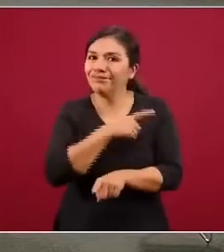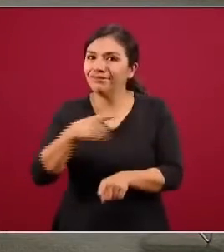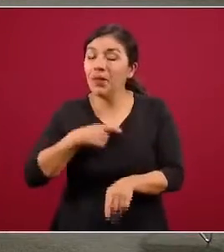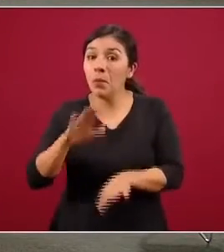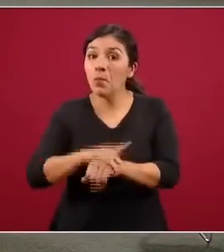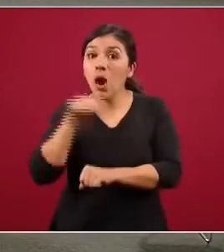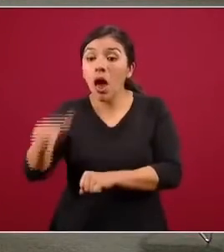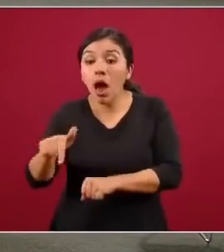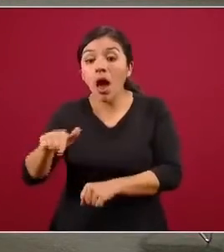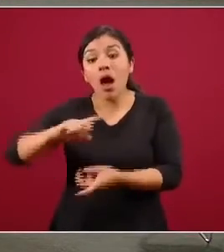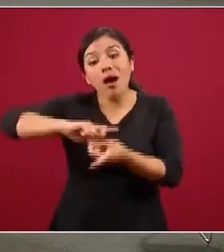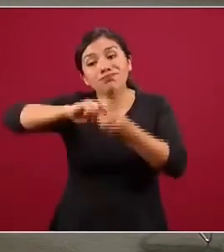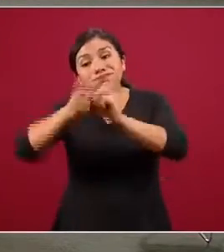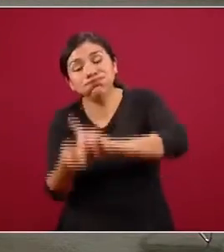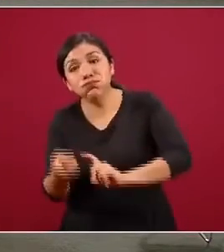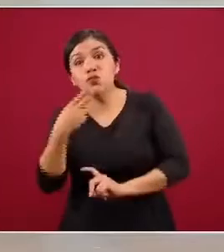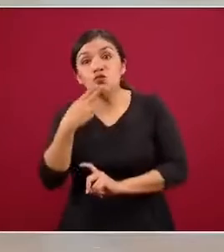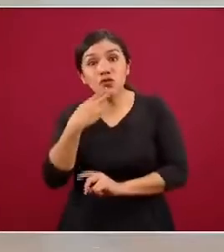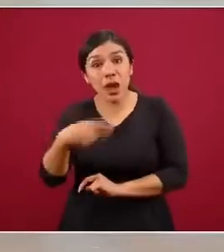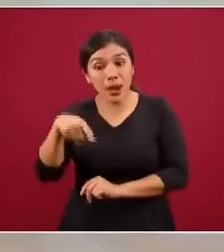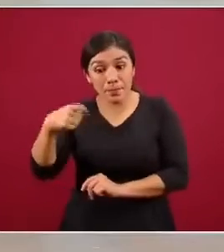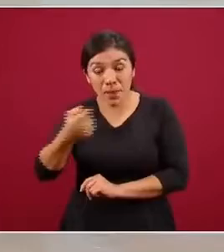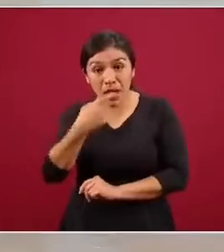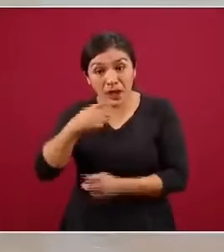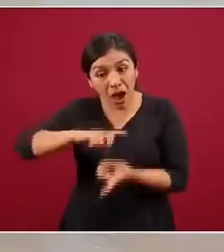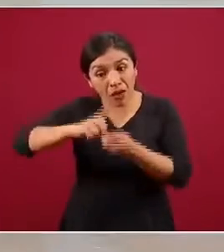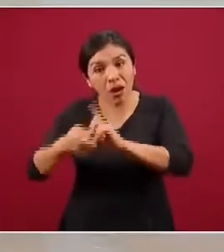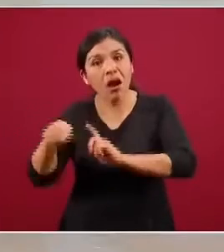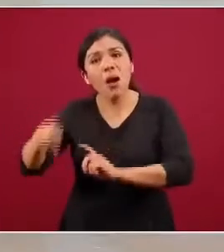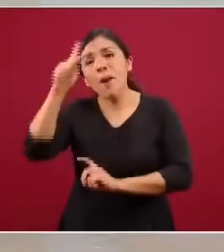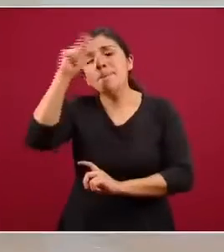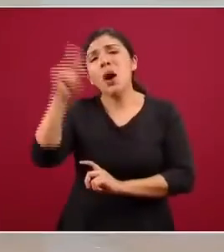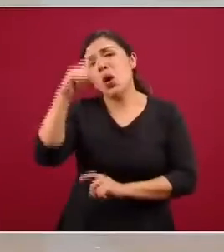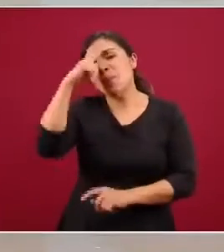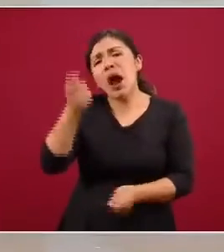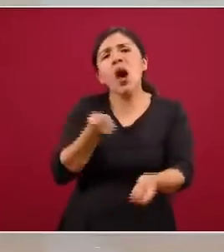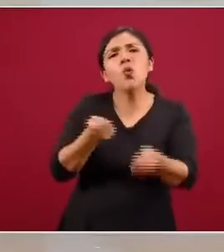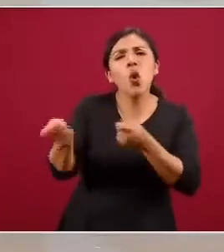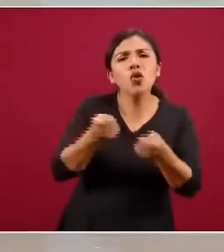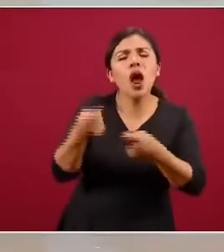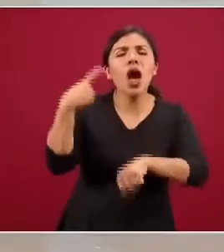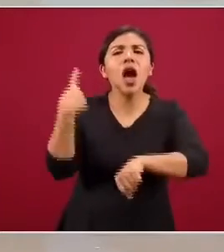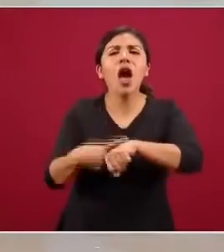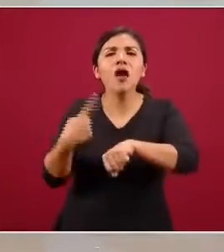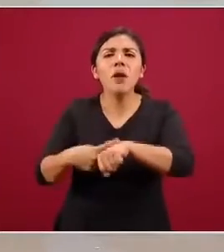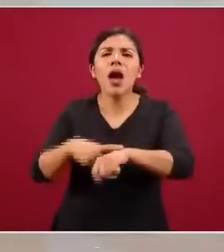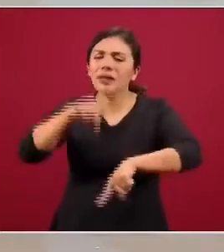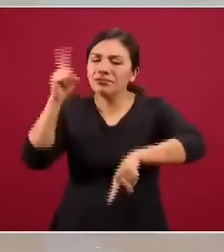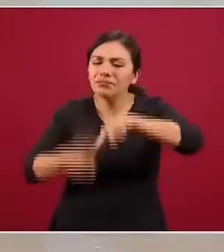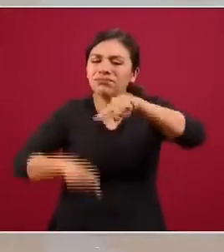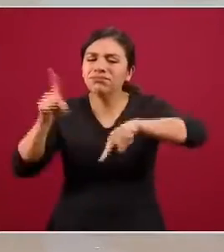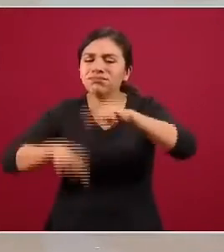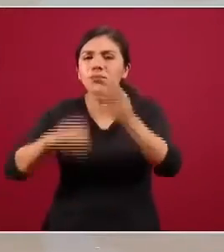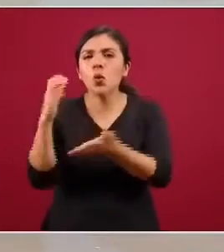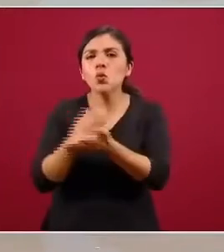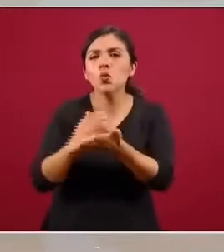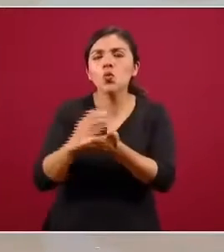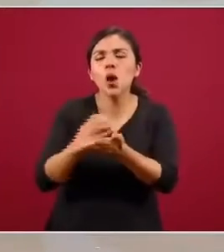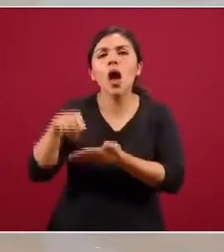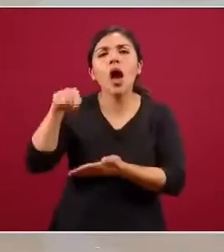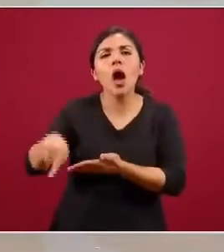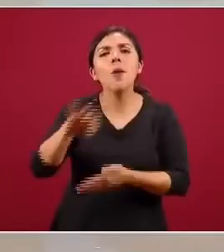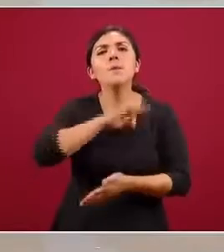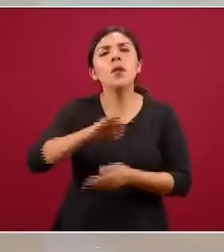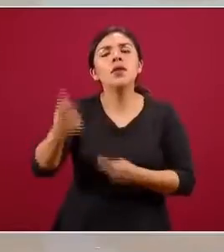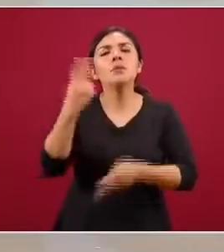los efectos y el uso de este medicamento es más bien para controlar, para en su momento mitigar las